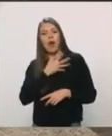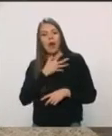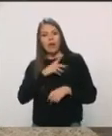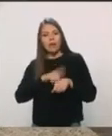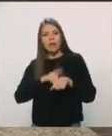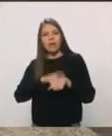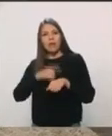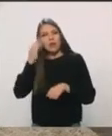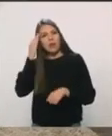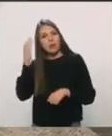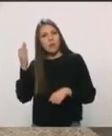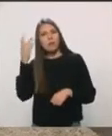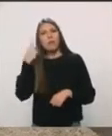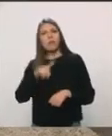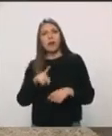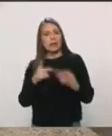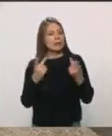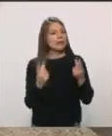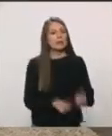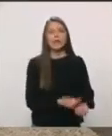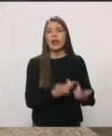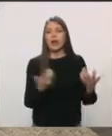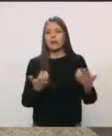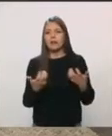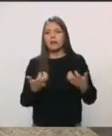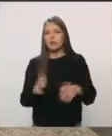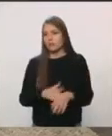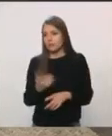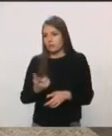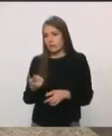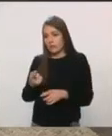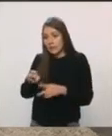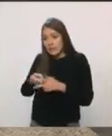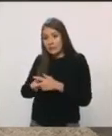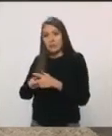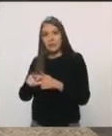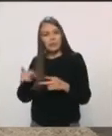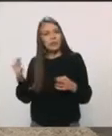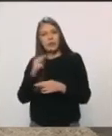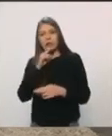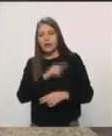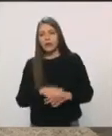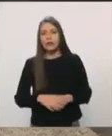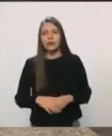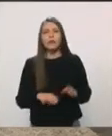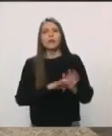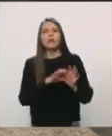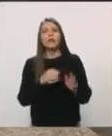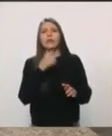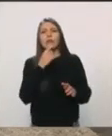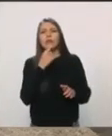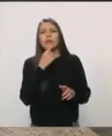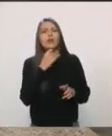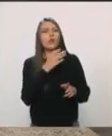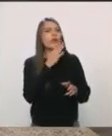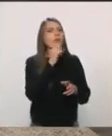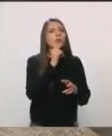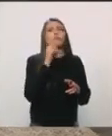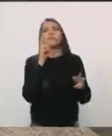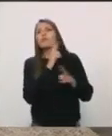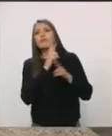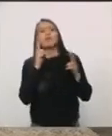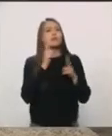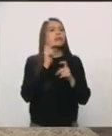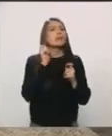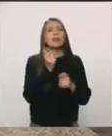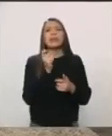los primeros segundos son vitales. ¿Qué tenemos que hacer? Observamos que el pequeño comienza a atragantarse, no puede respirar, nos pide ayuda.